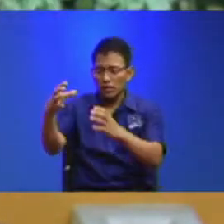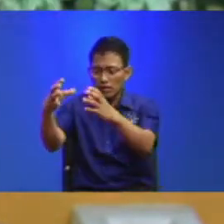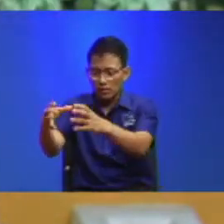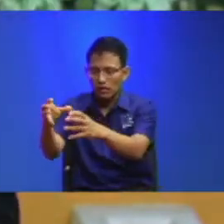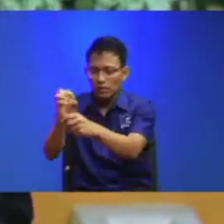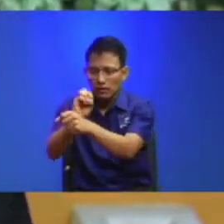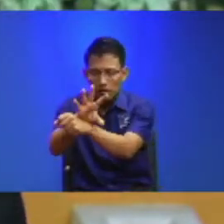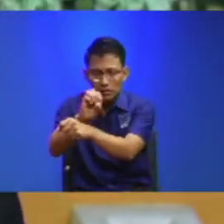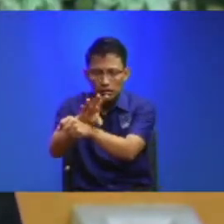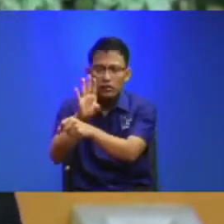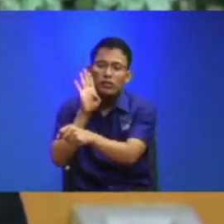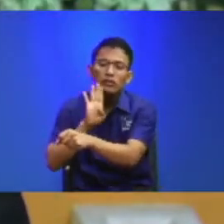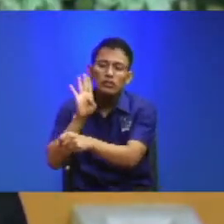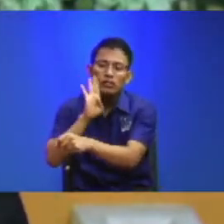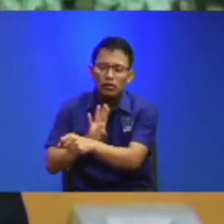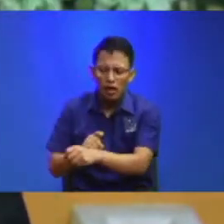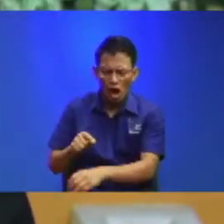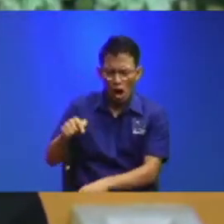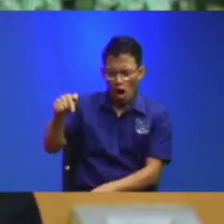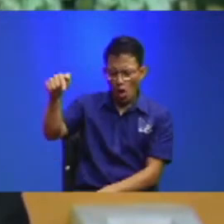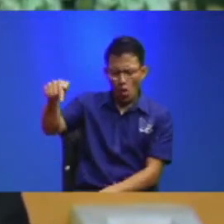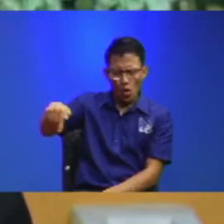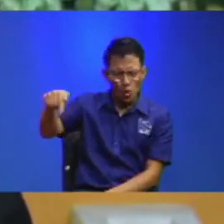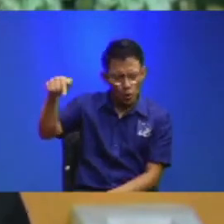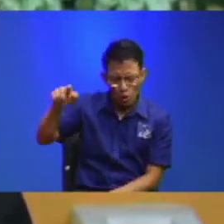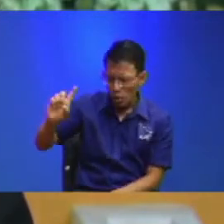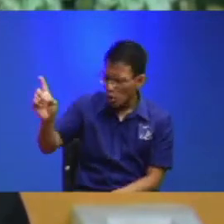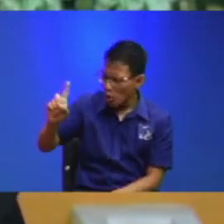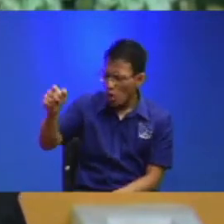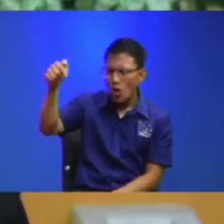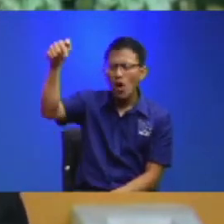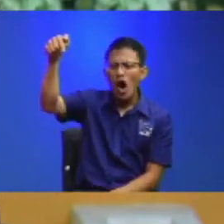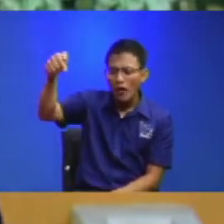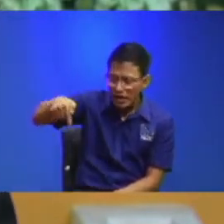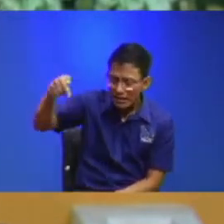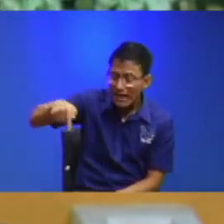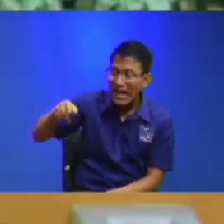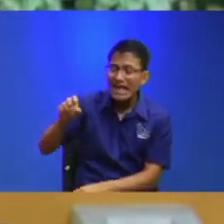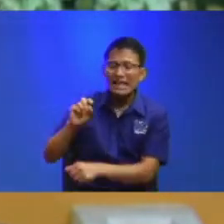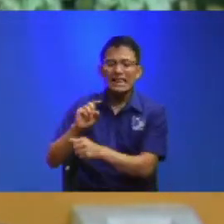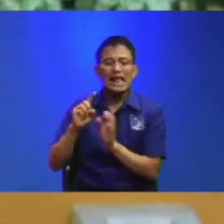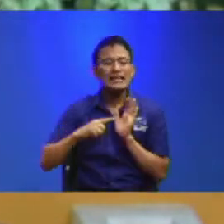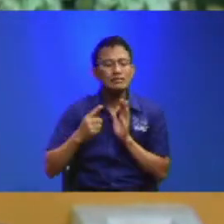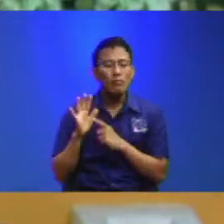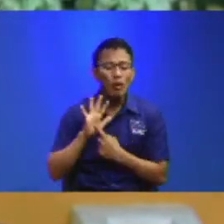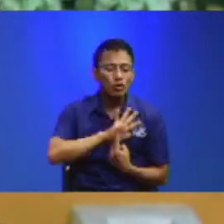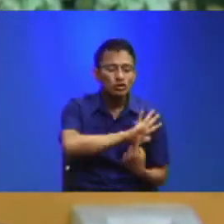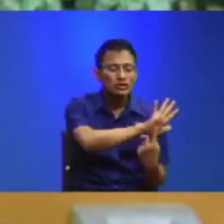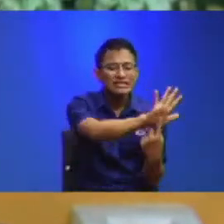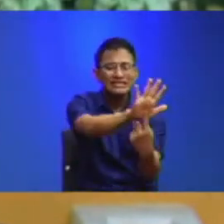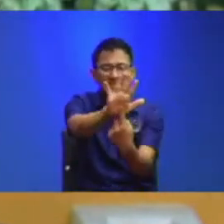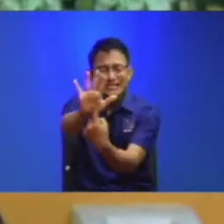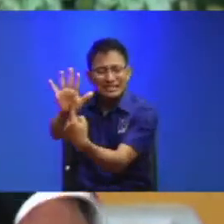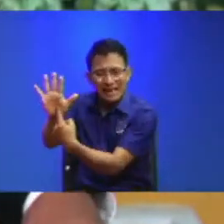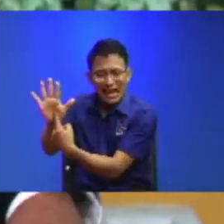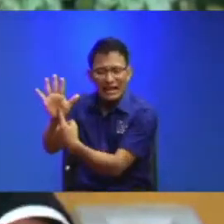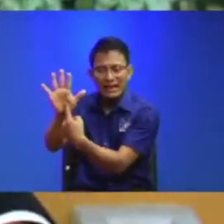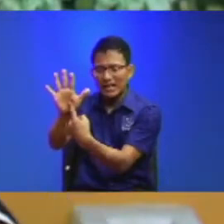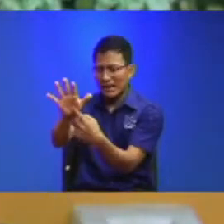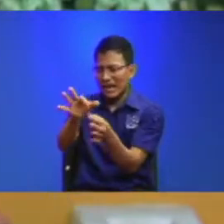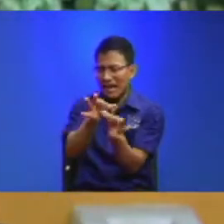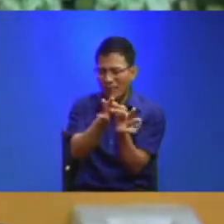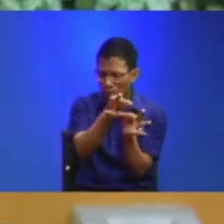ahorita, ahorita les tenés que demostrar que solo tus chicharrones truenan. Decirles esto y esto y esto y esto y esto y vas a